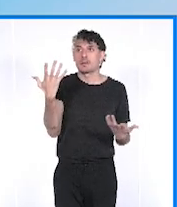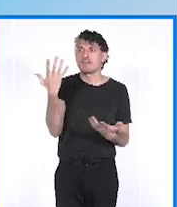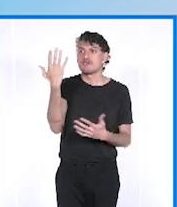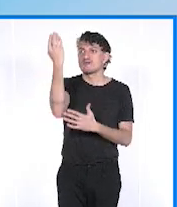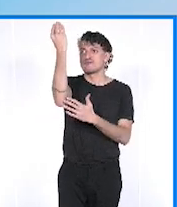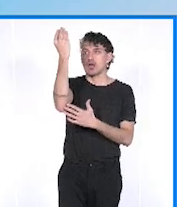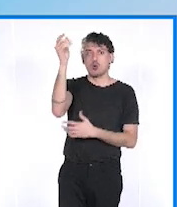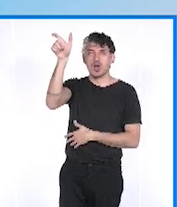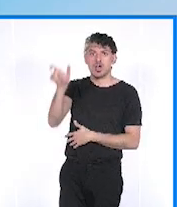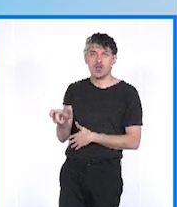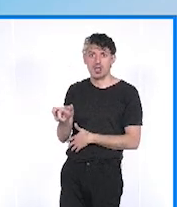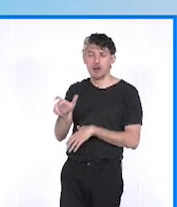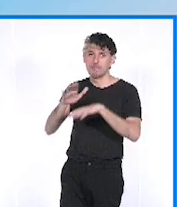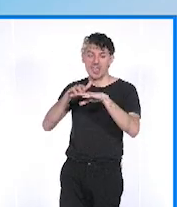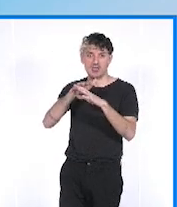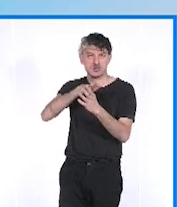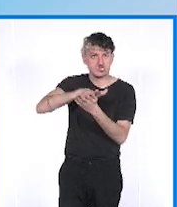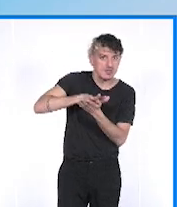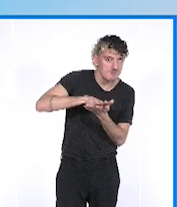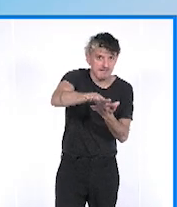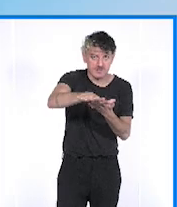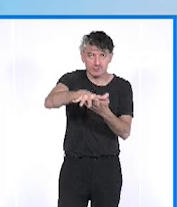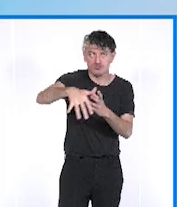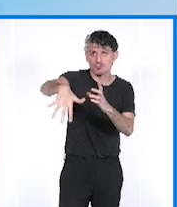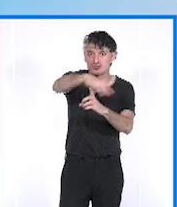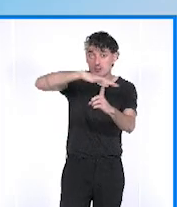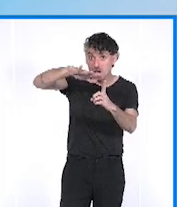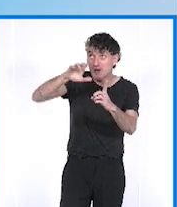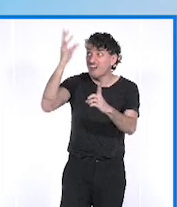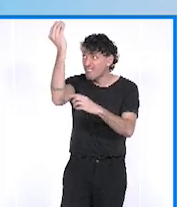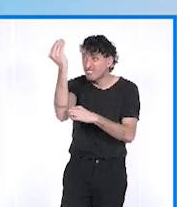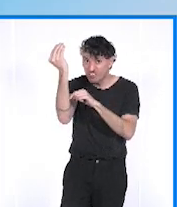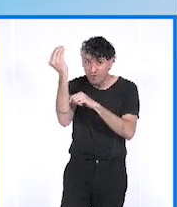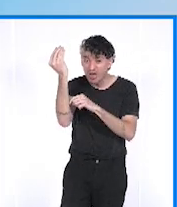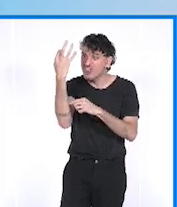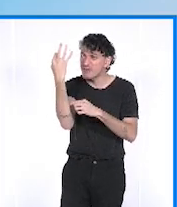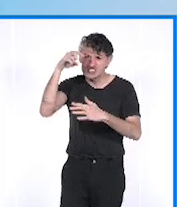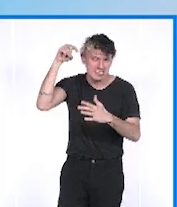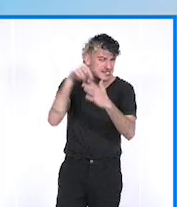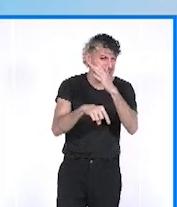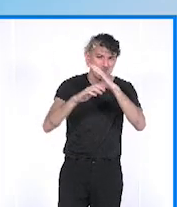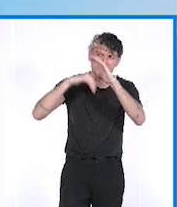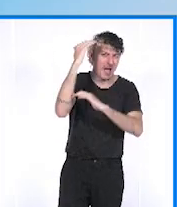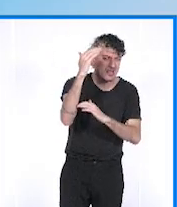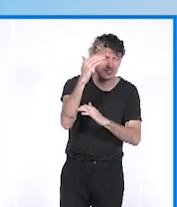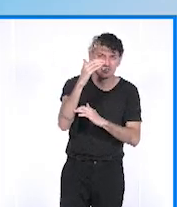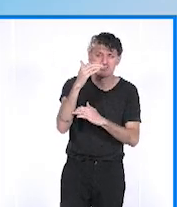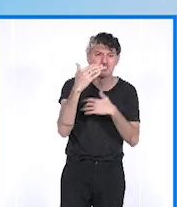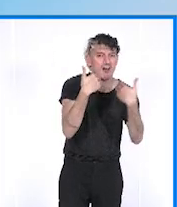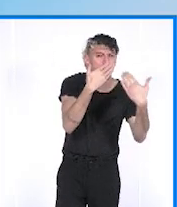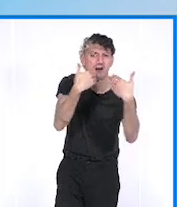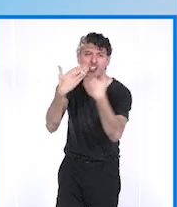tenga un impacto en el en el ecosistema esa figura de conector comunitario tiene que ir un poco más allá y desarrollar espacios de de diálogo con esas